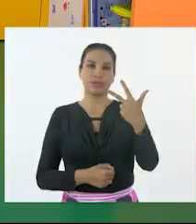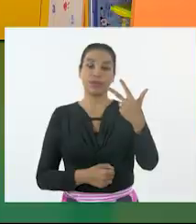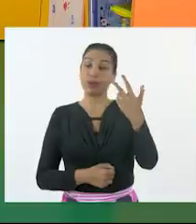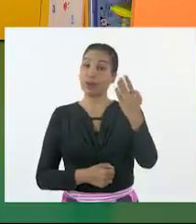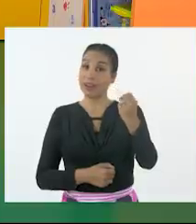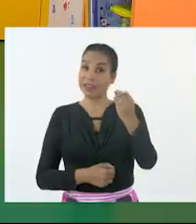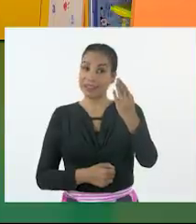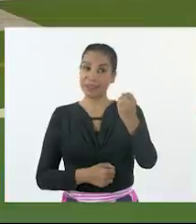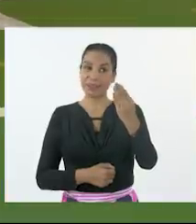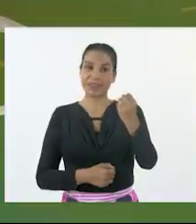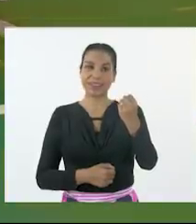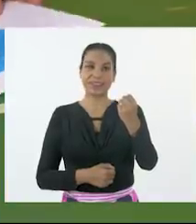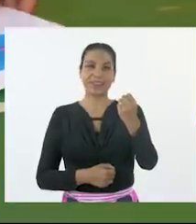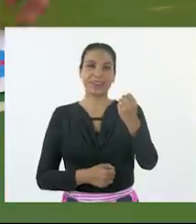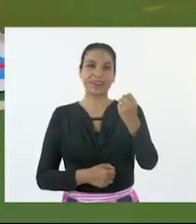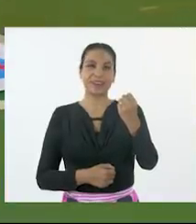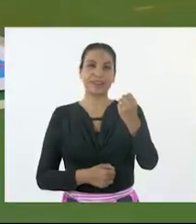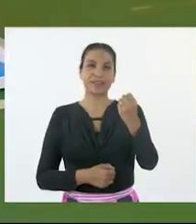Nueve.